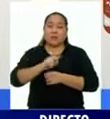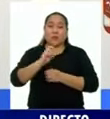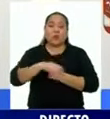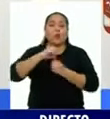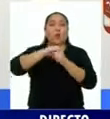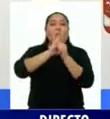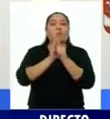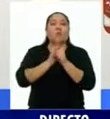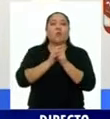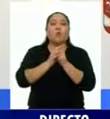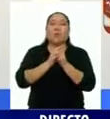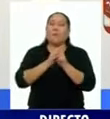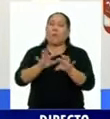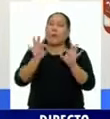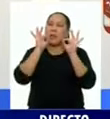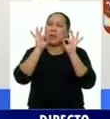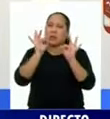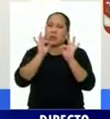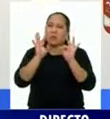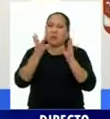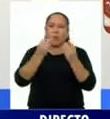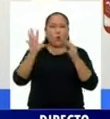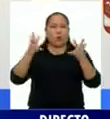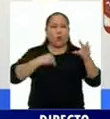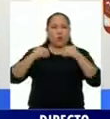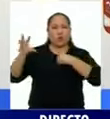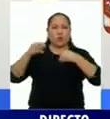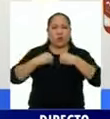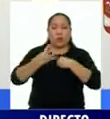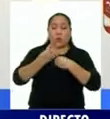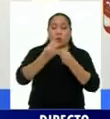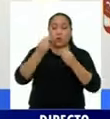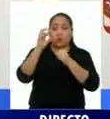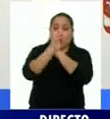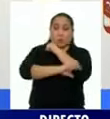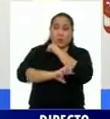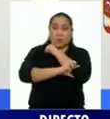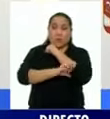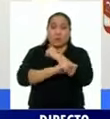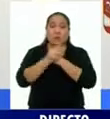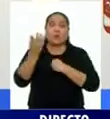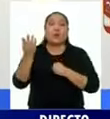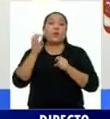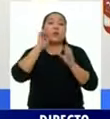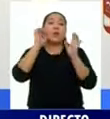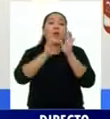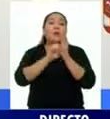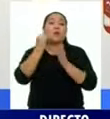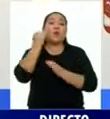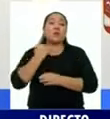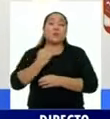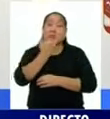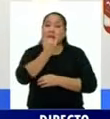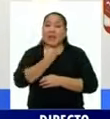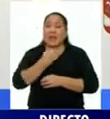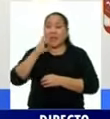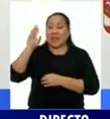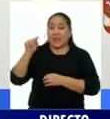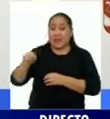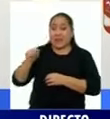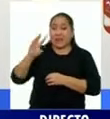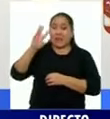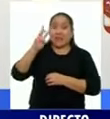muy contagiosa. Varios países, incluso un país como Israel, donde 60% de